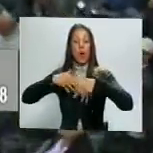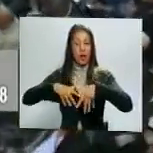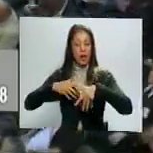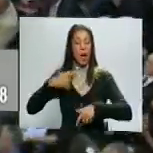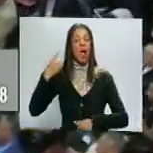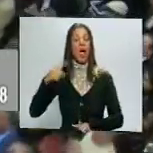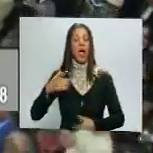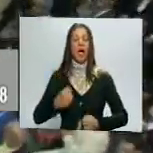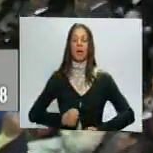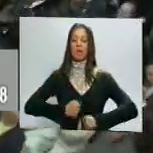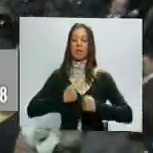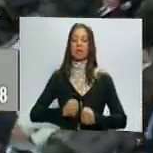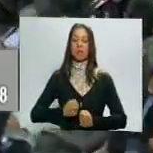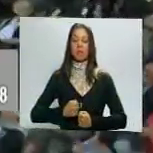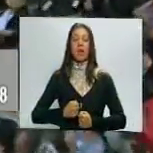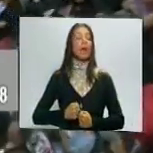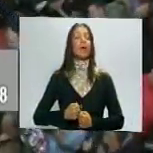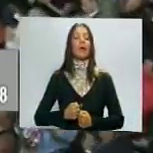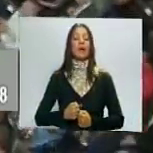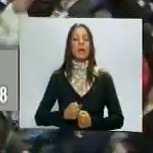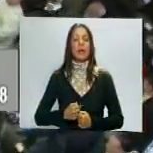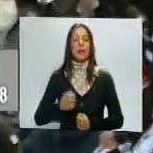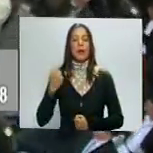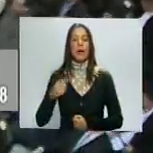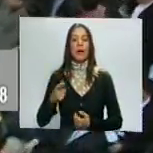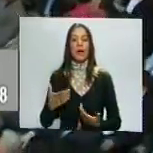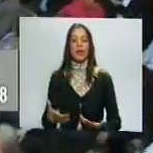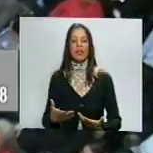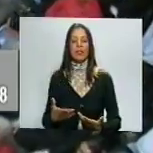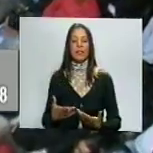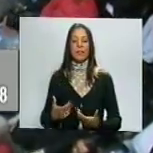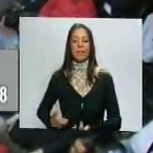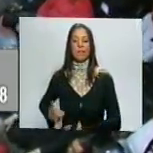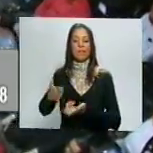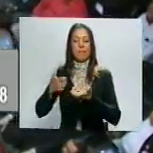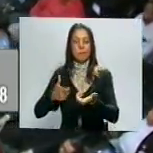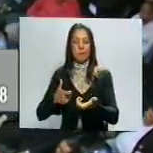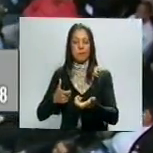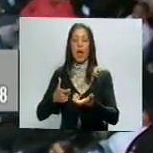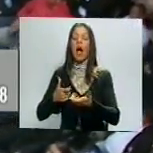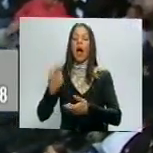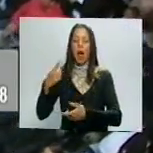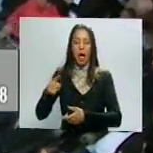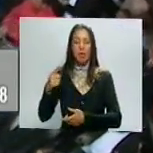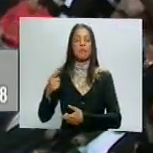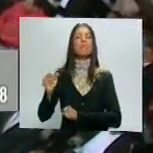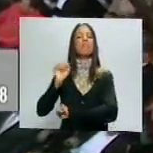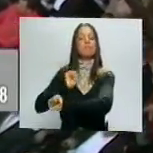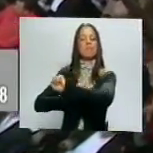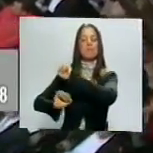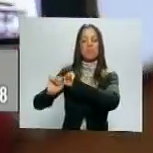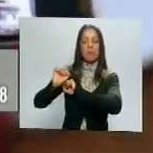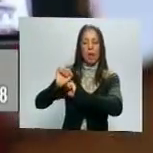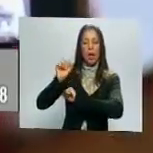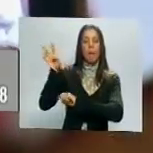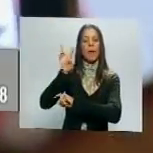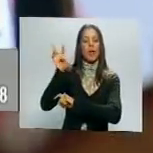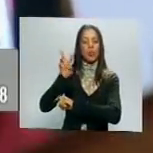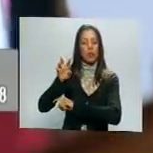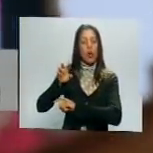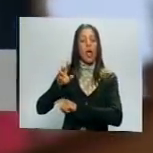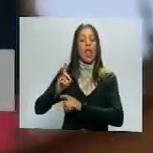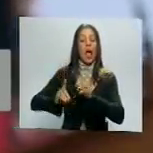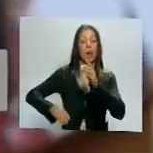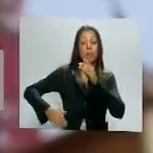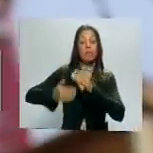que está dotada con los implementos para la defensa nacional de última generación.